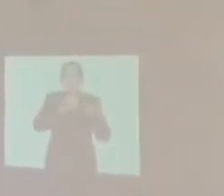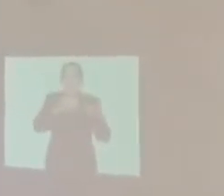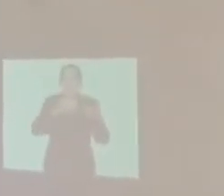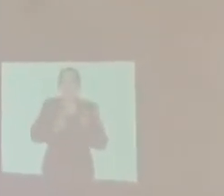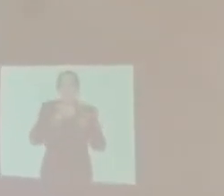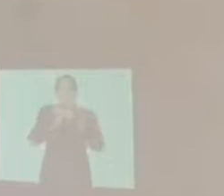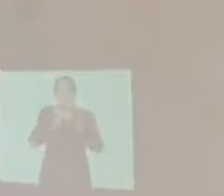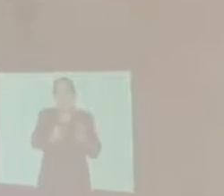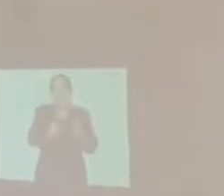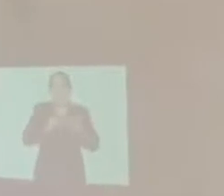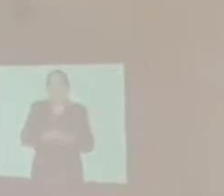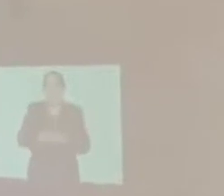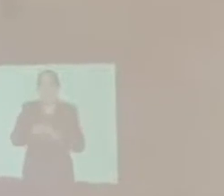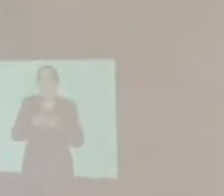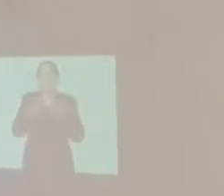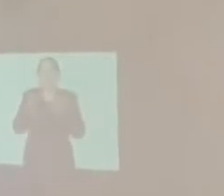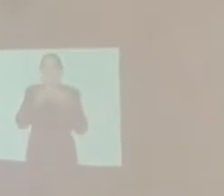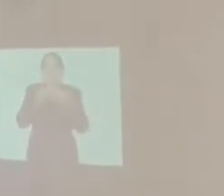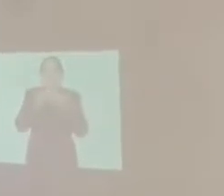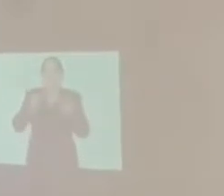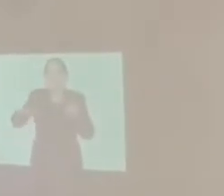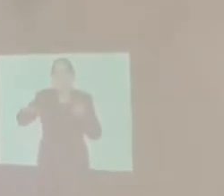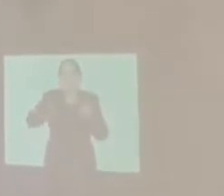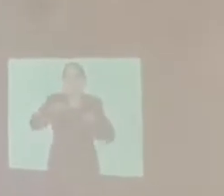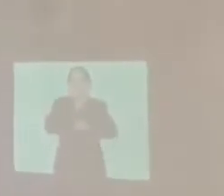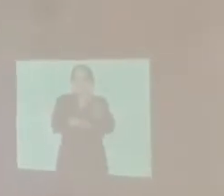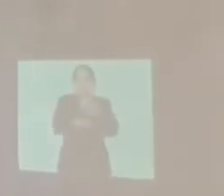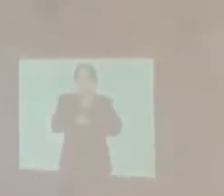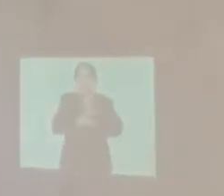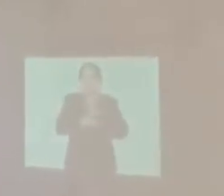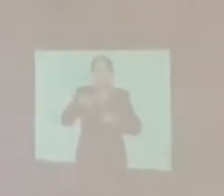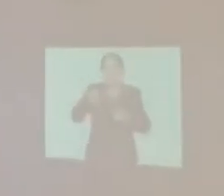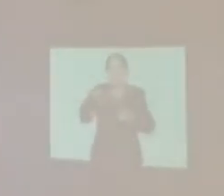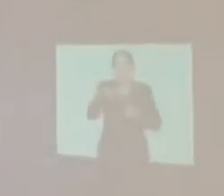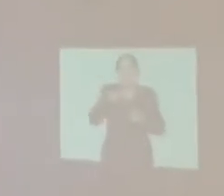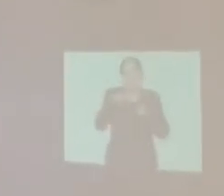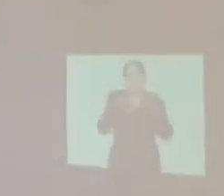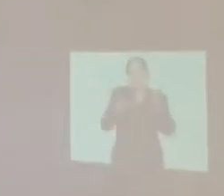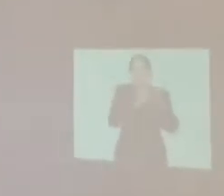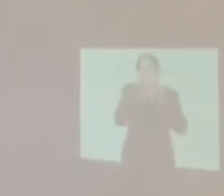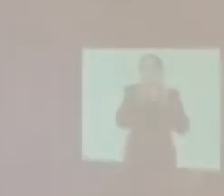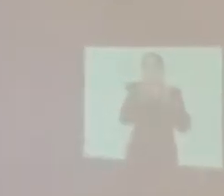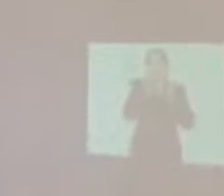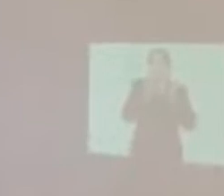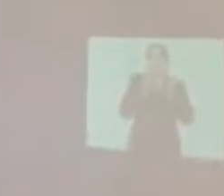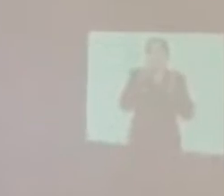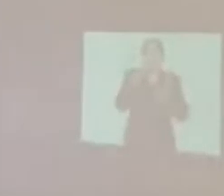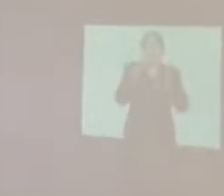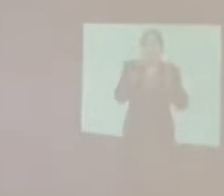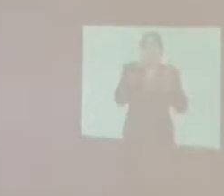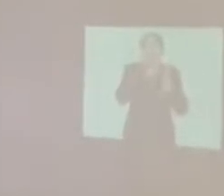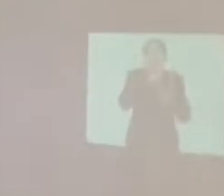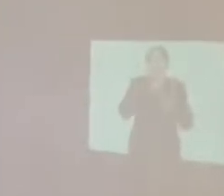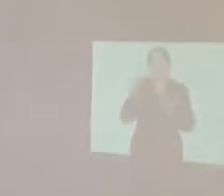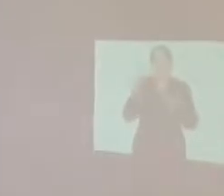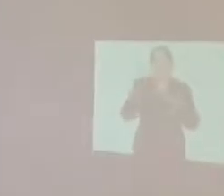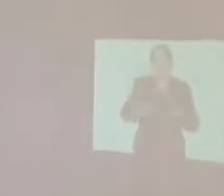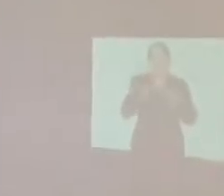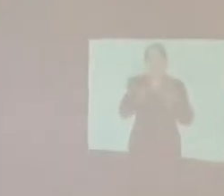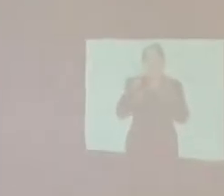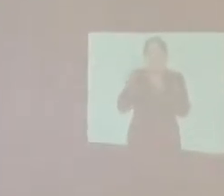Claudia. Bueno, pues esto es lo que se está llevando en la Ciudad de México, el cuarto informe de la jefa de